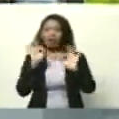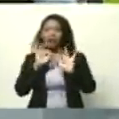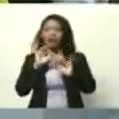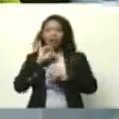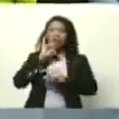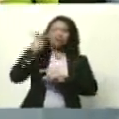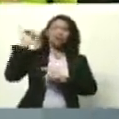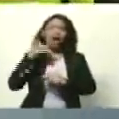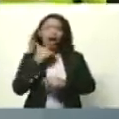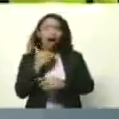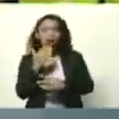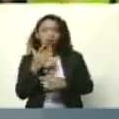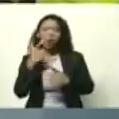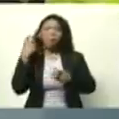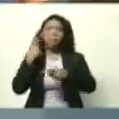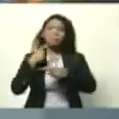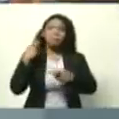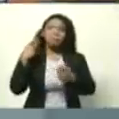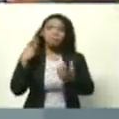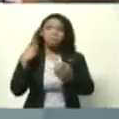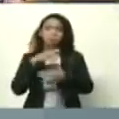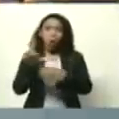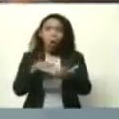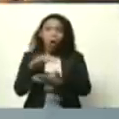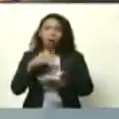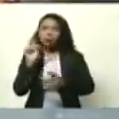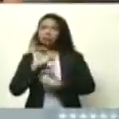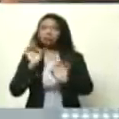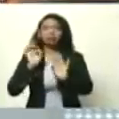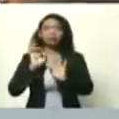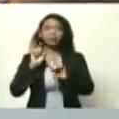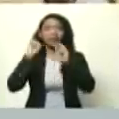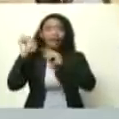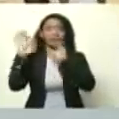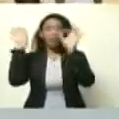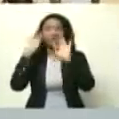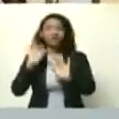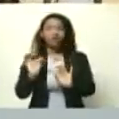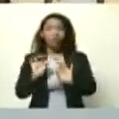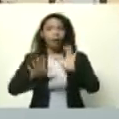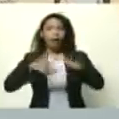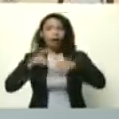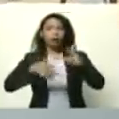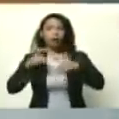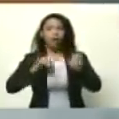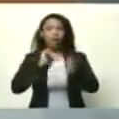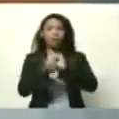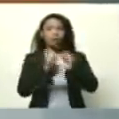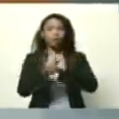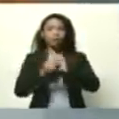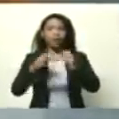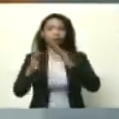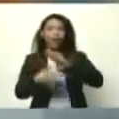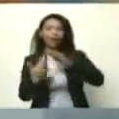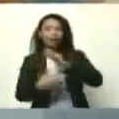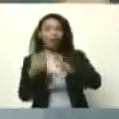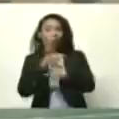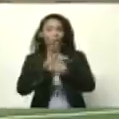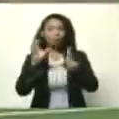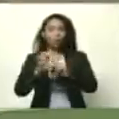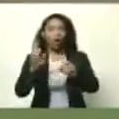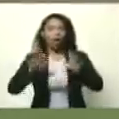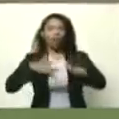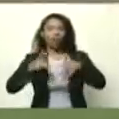de incidentes y también, bueno, con este tipo de actividades deportivas, recreativas, culturales,